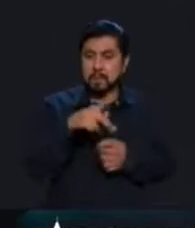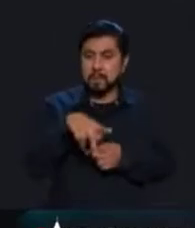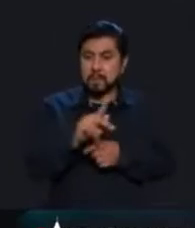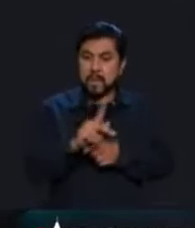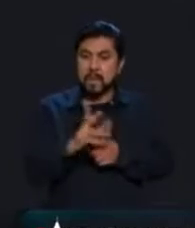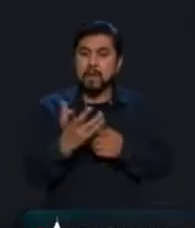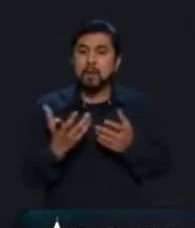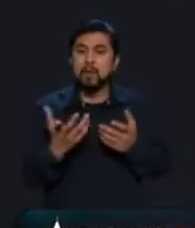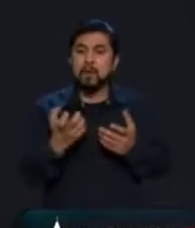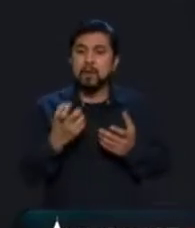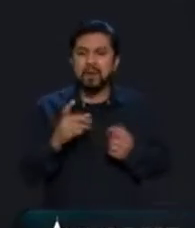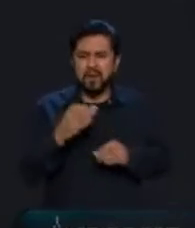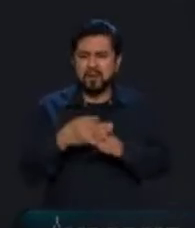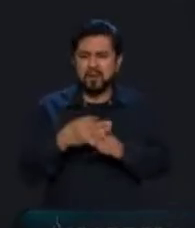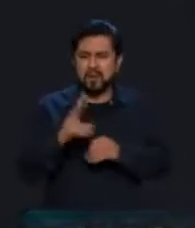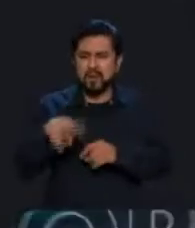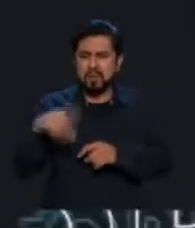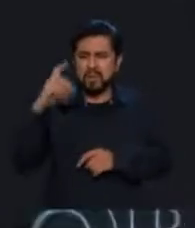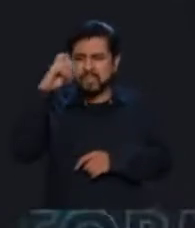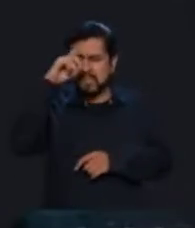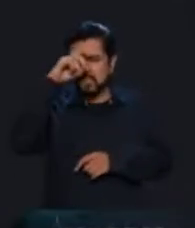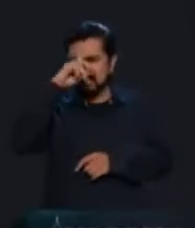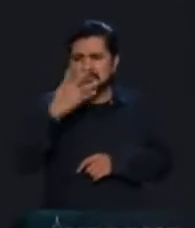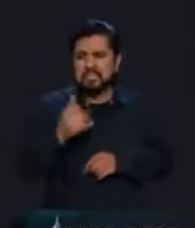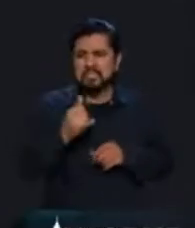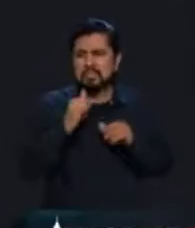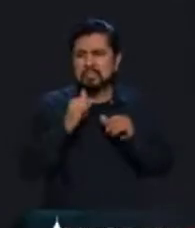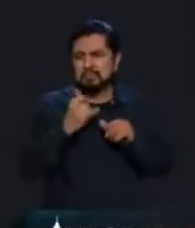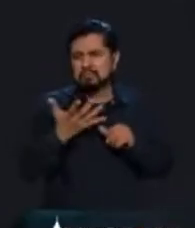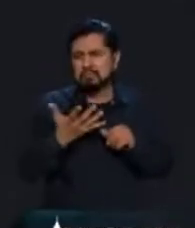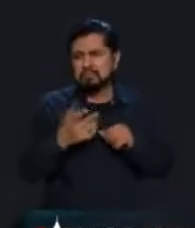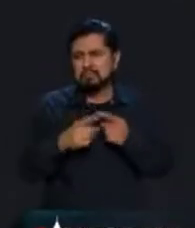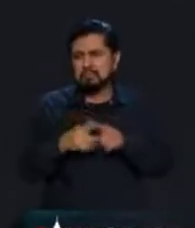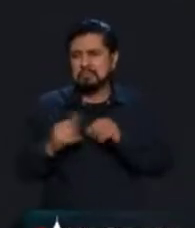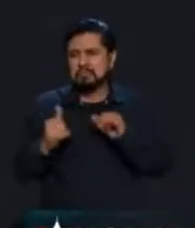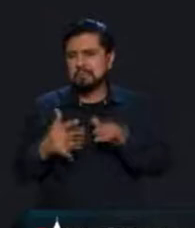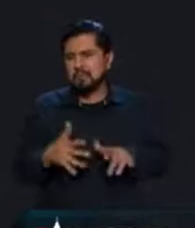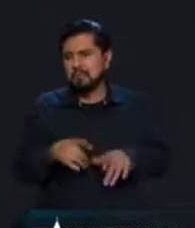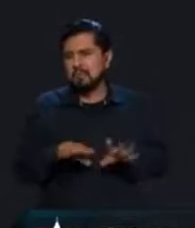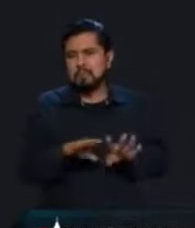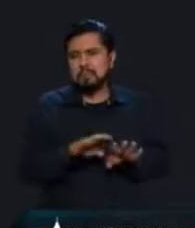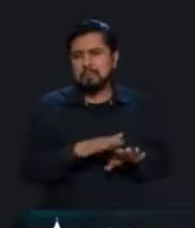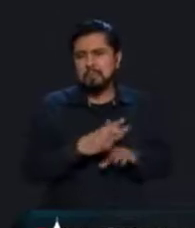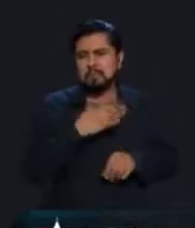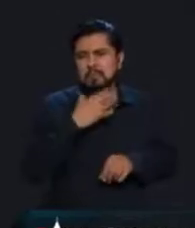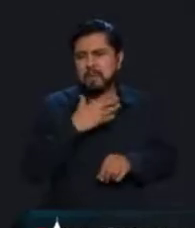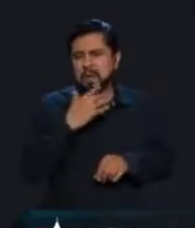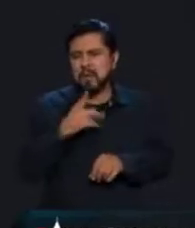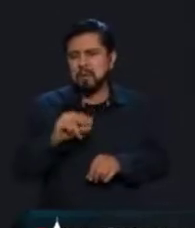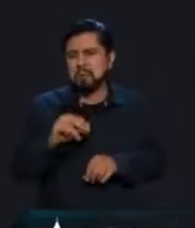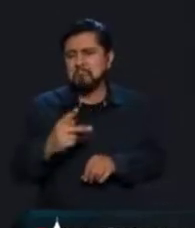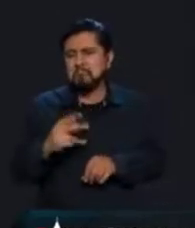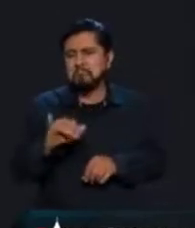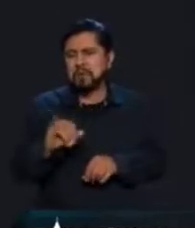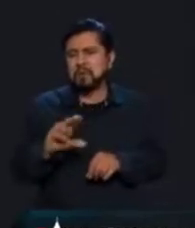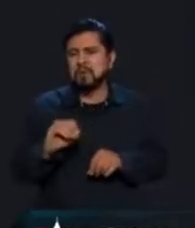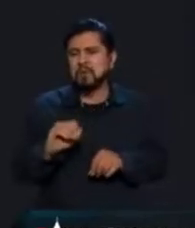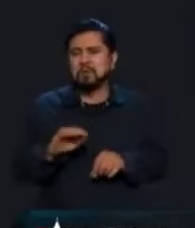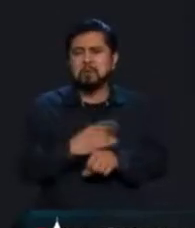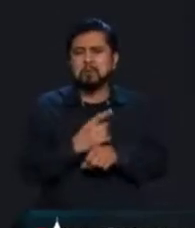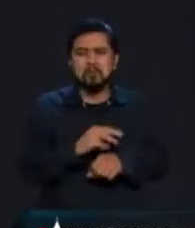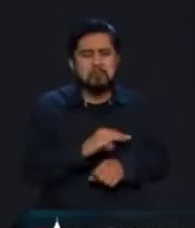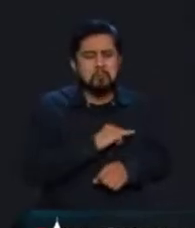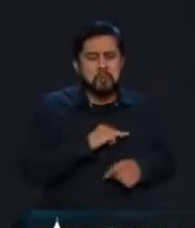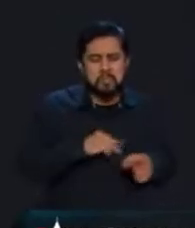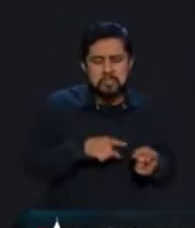clientelismo difícilmente te va a dar más de 3, 5 puntos, a lo mejor te estoy exagerando, depende de si es un distrito pequeño, un